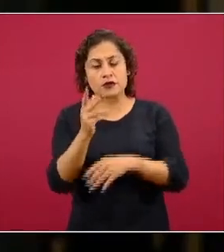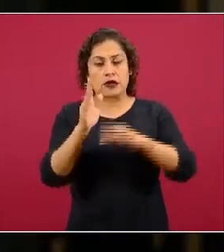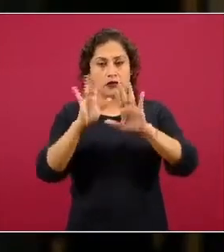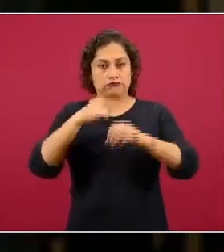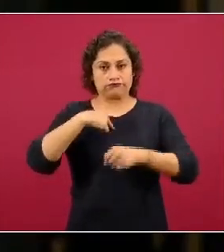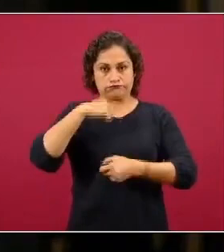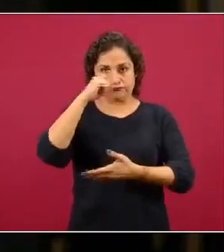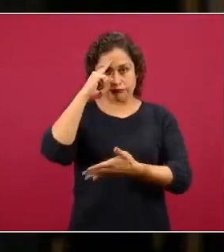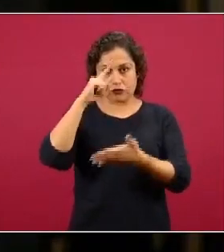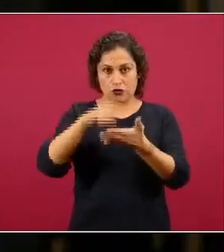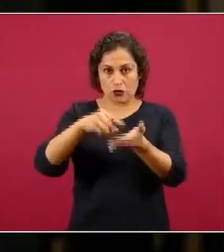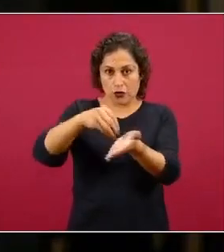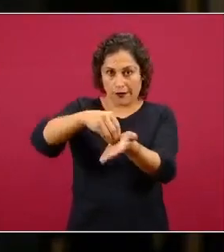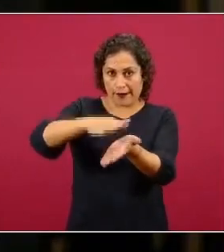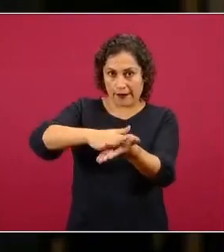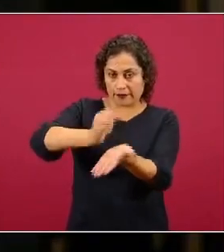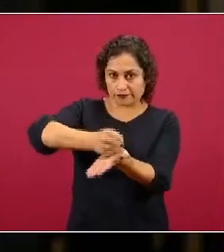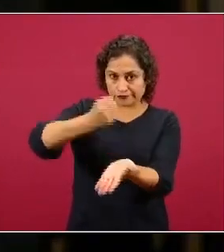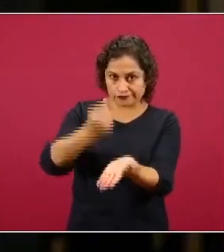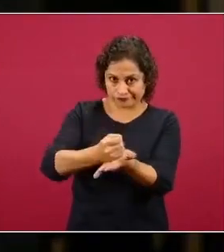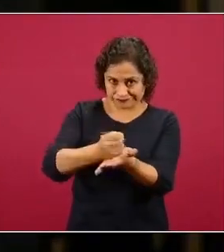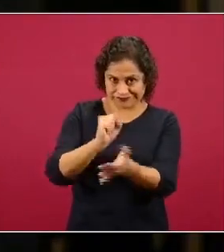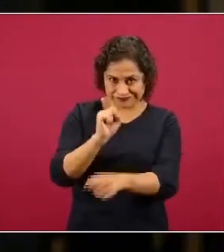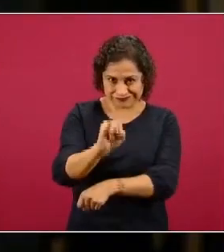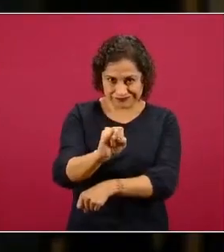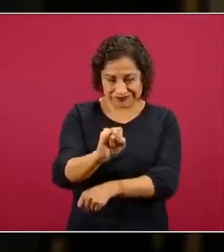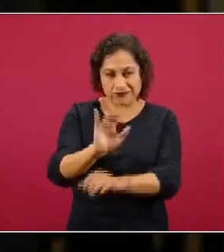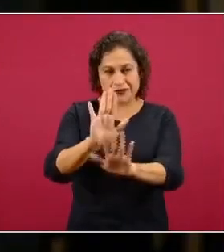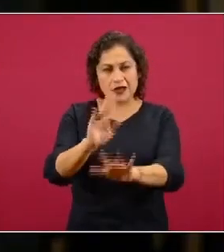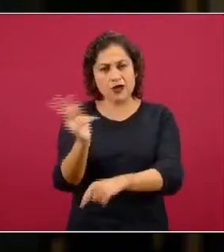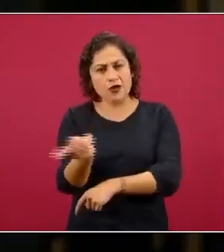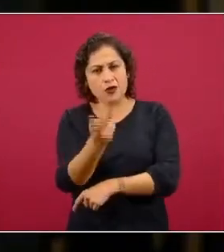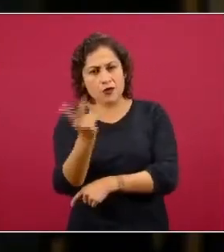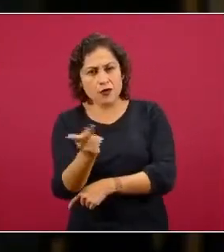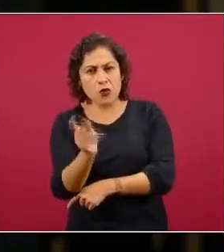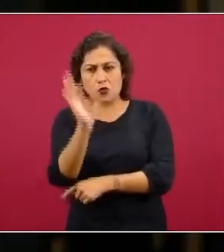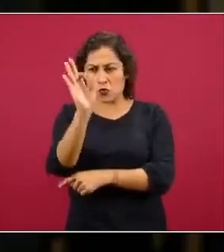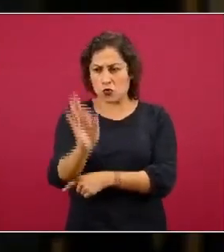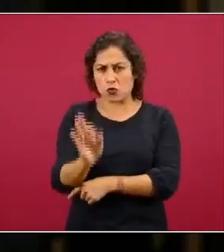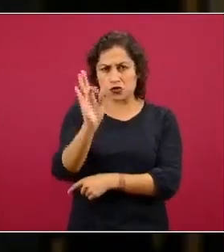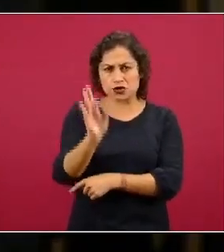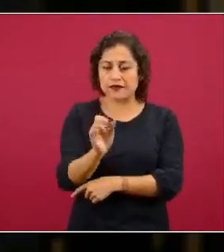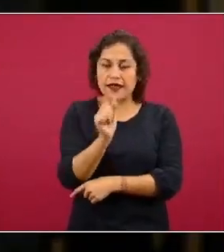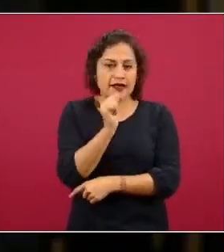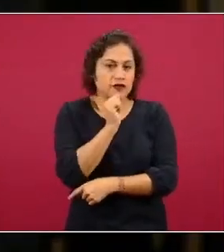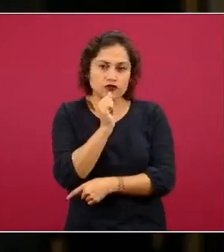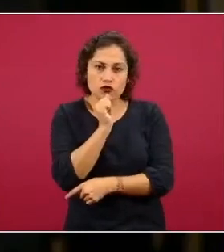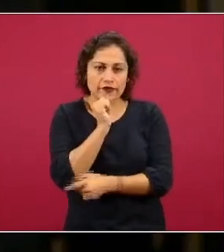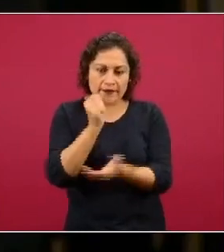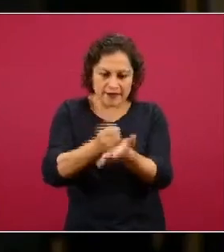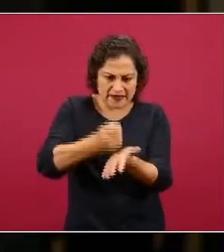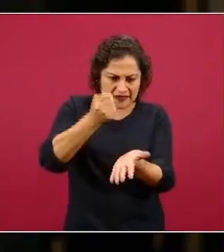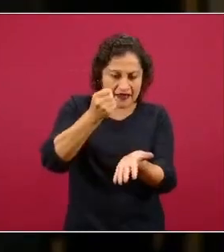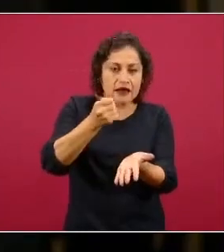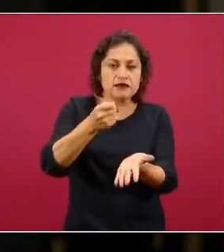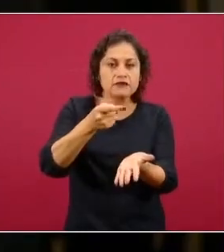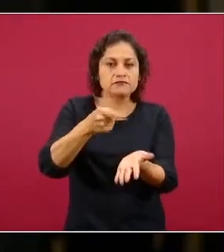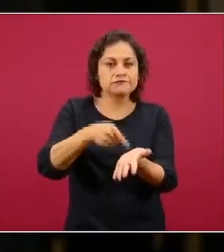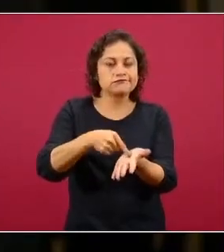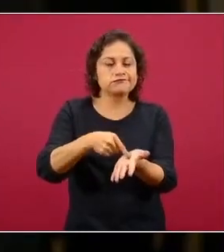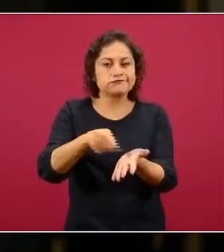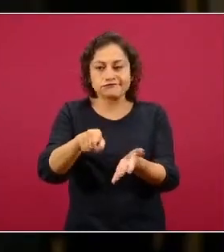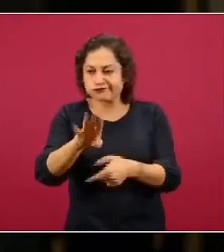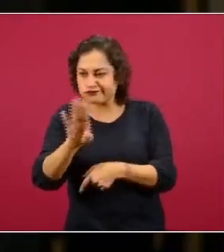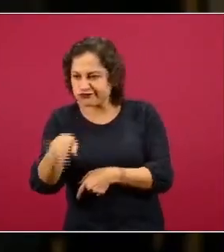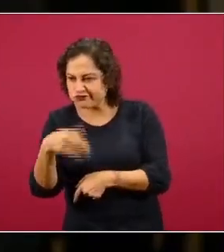son las certificadas, pero ¿tienen ya estimado el porcentaje de las no certificadas en este exceso de